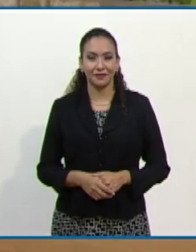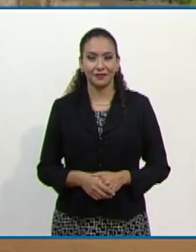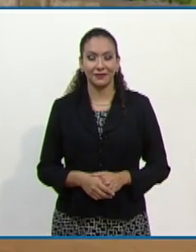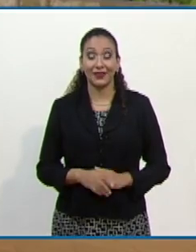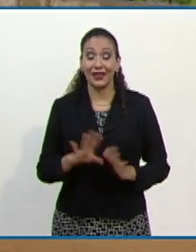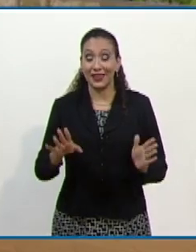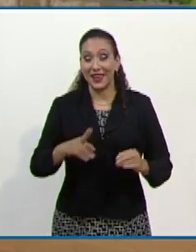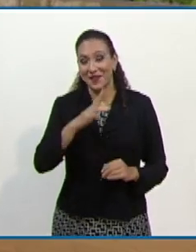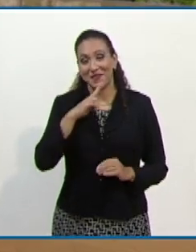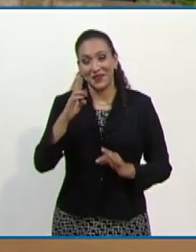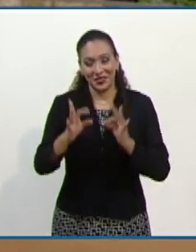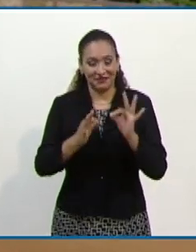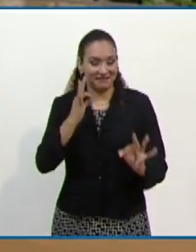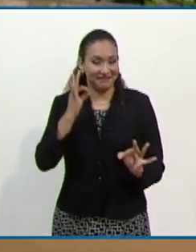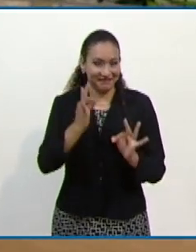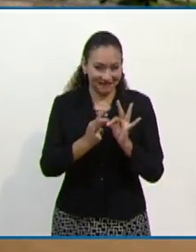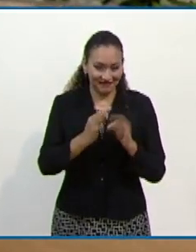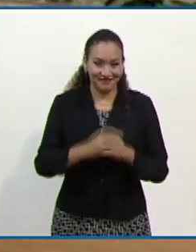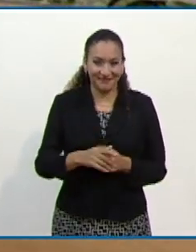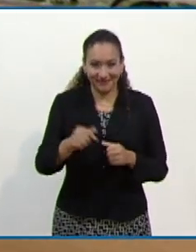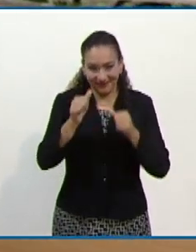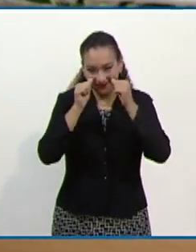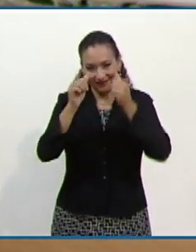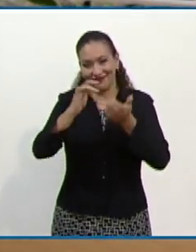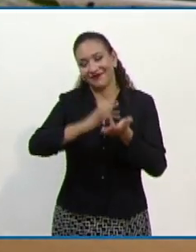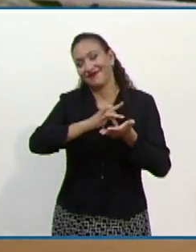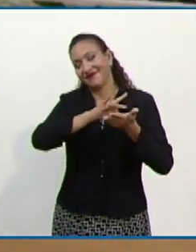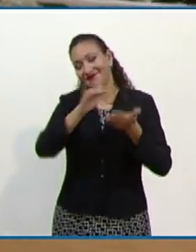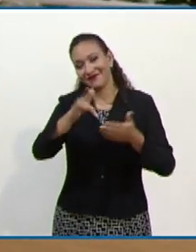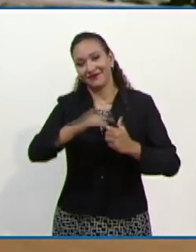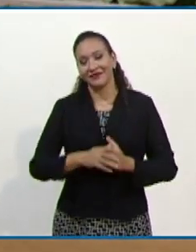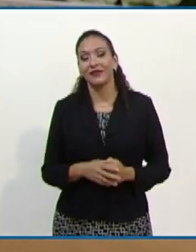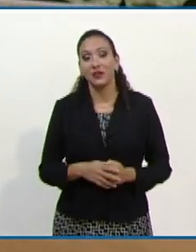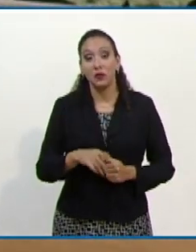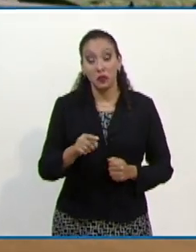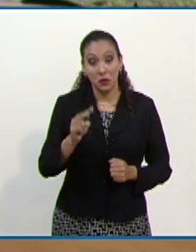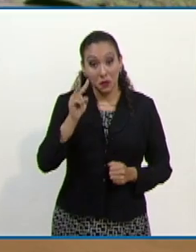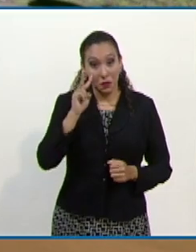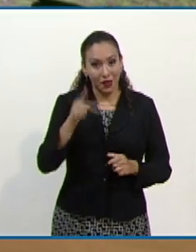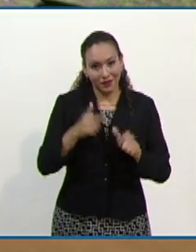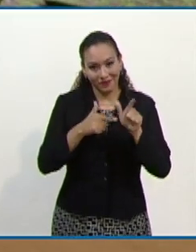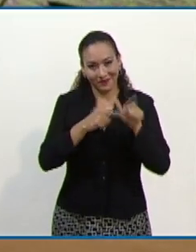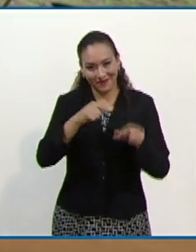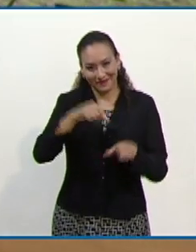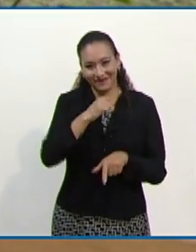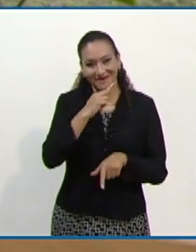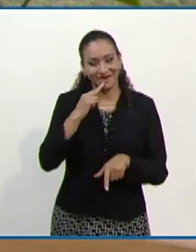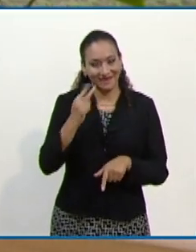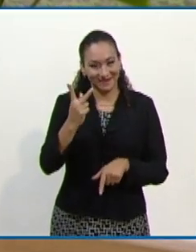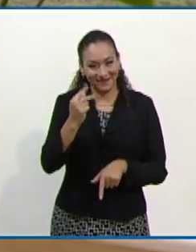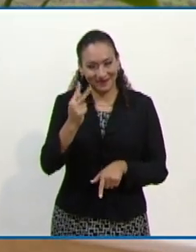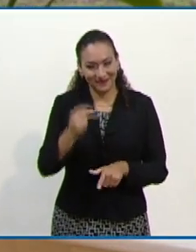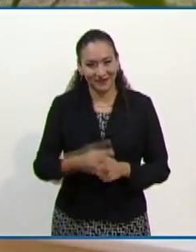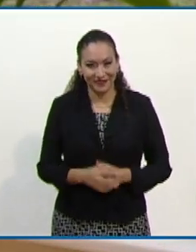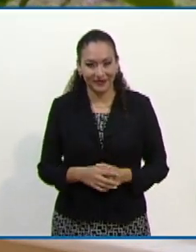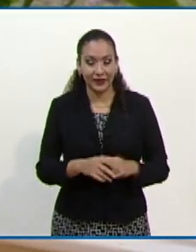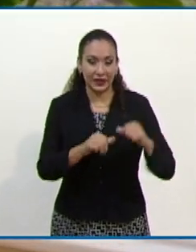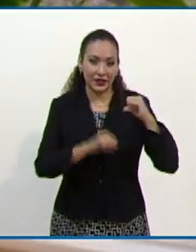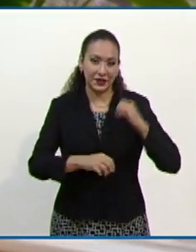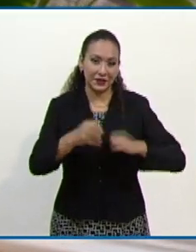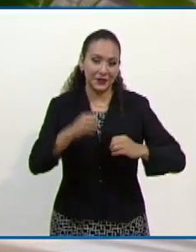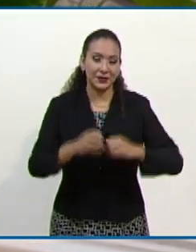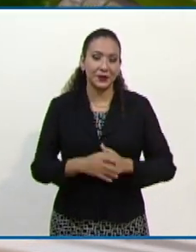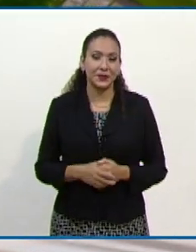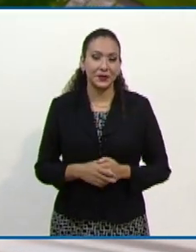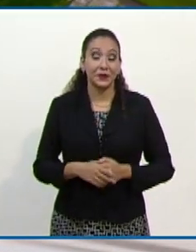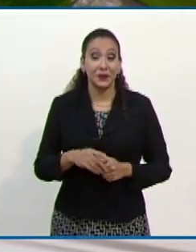Y así como llegamos al final de este espacio, como siempre, agradeciendo su compañía e invitándole a mantenerse aquí en la señal del canal del Poder Judicial de la